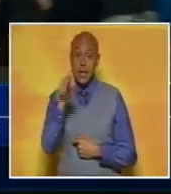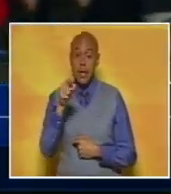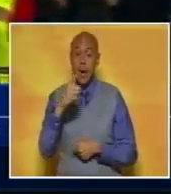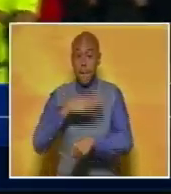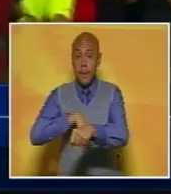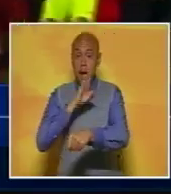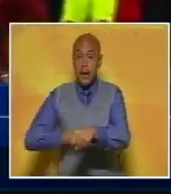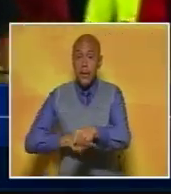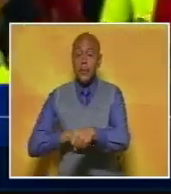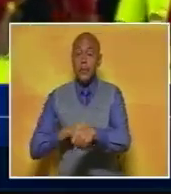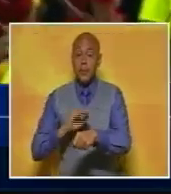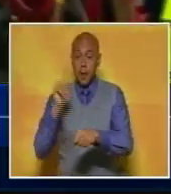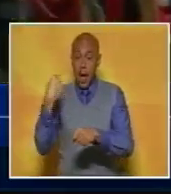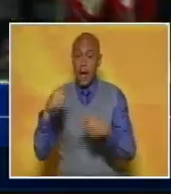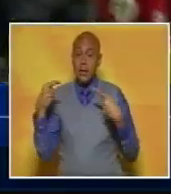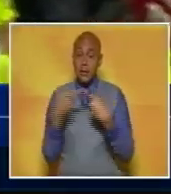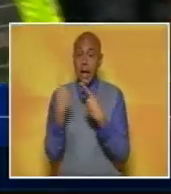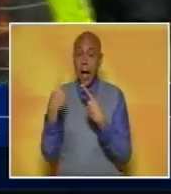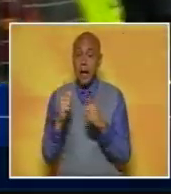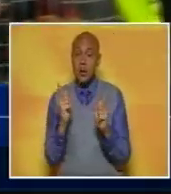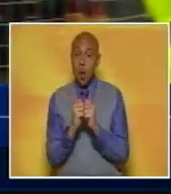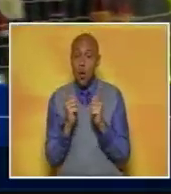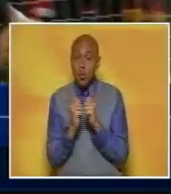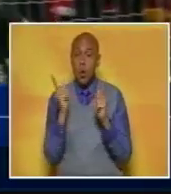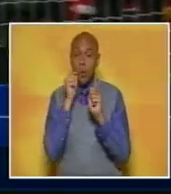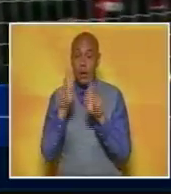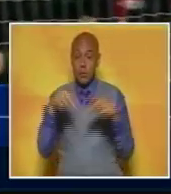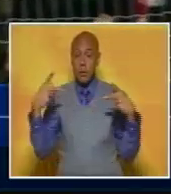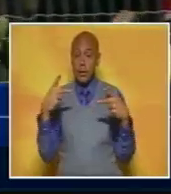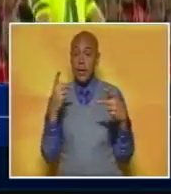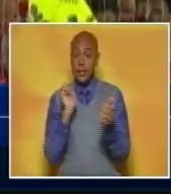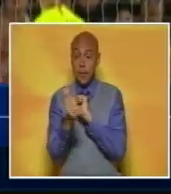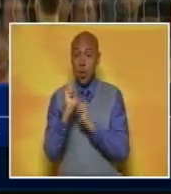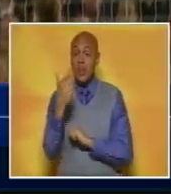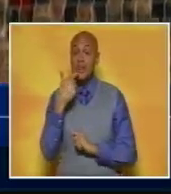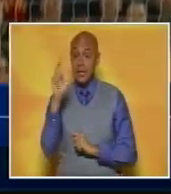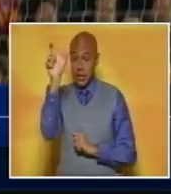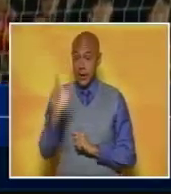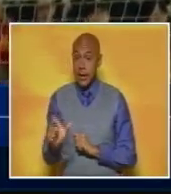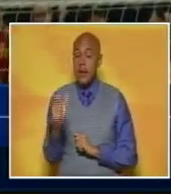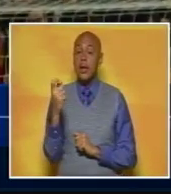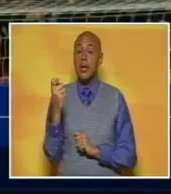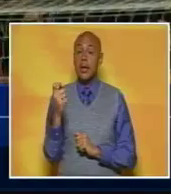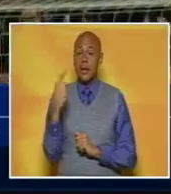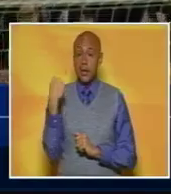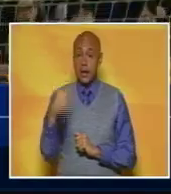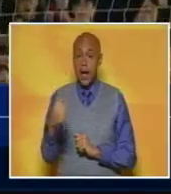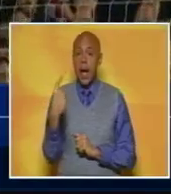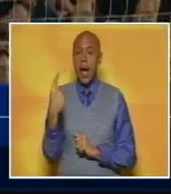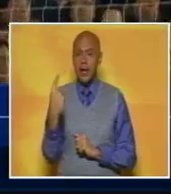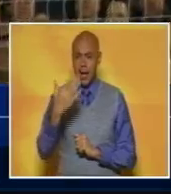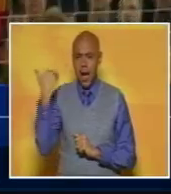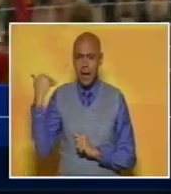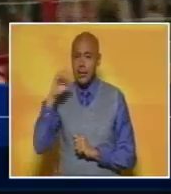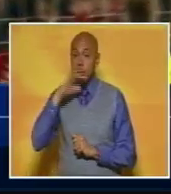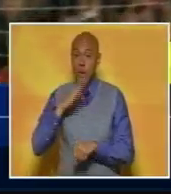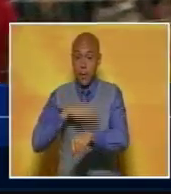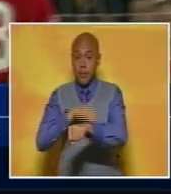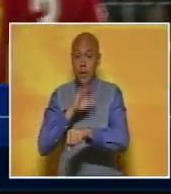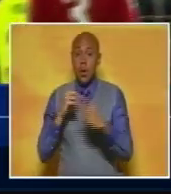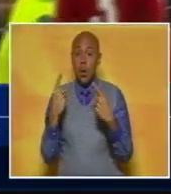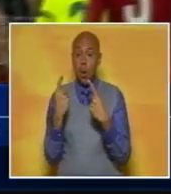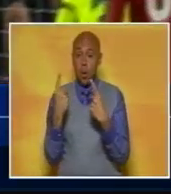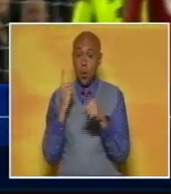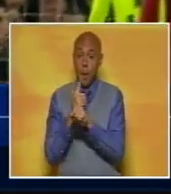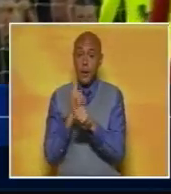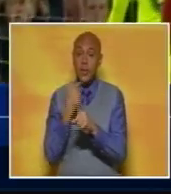ciudad condal dio declaraciones al diario Sport en las que afirmaba, entre otras cosas, que tras el clásico ante Real Madrid empezaron a